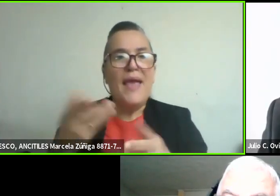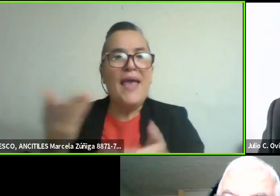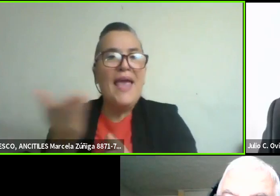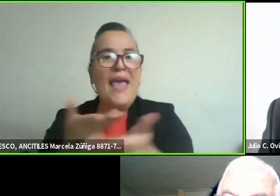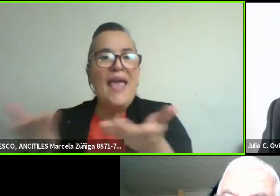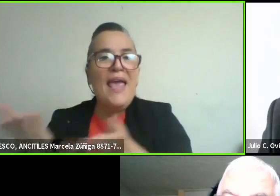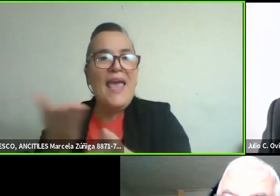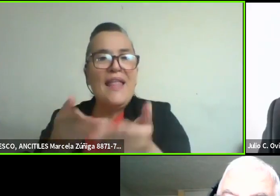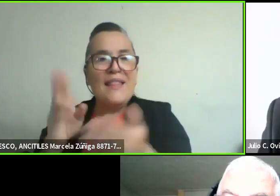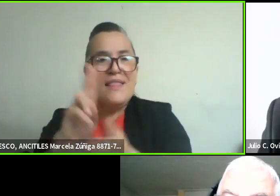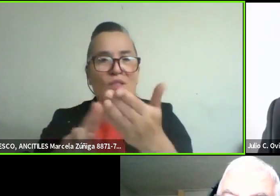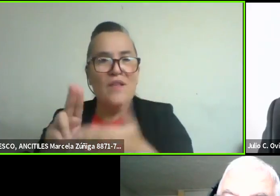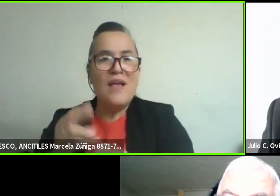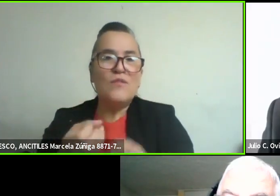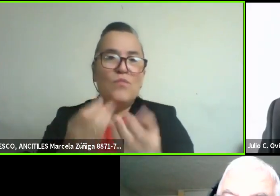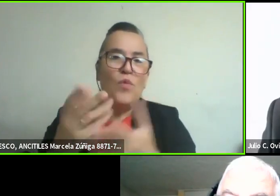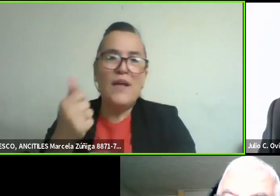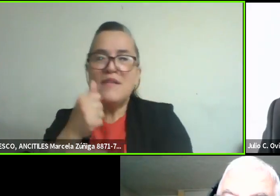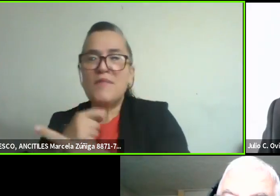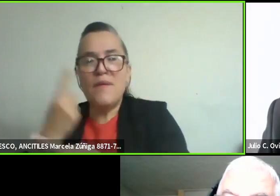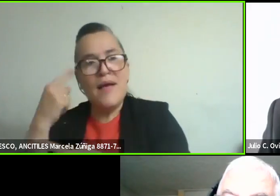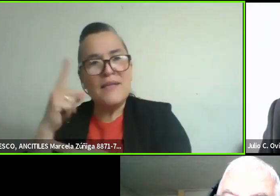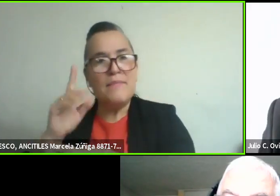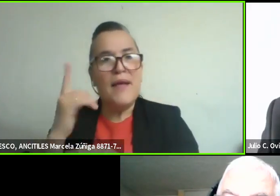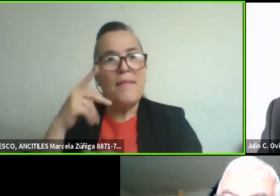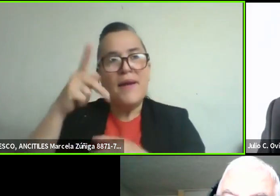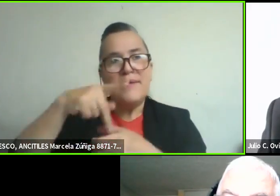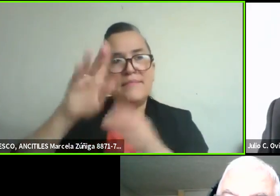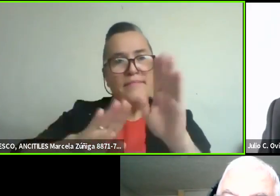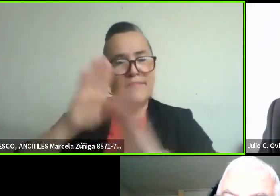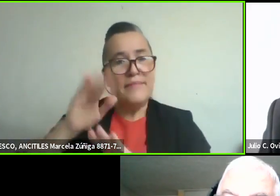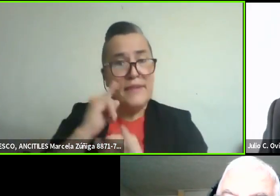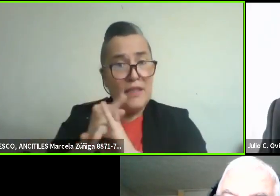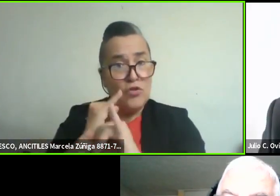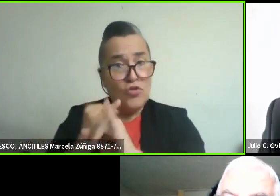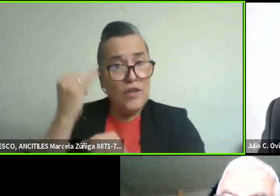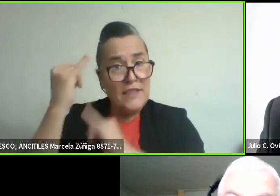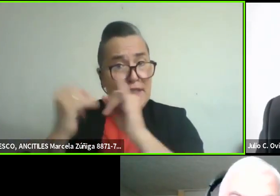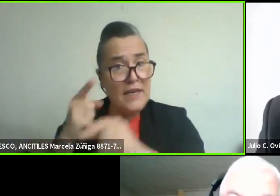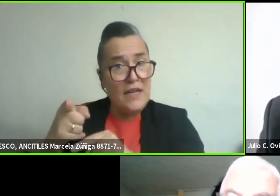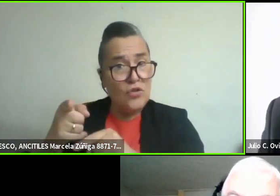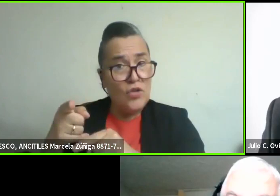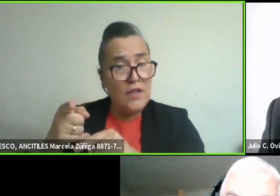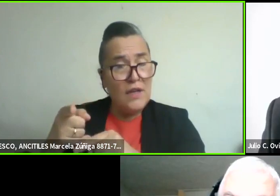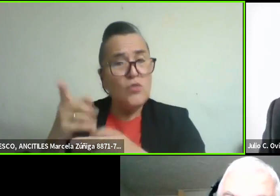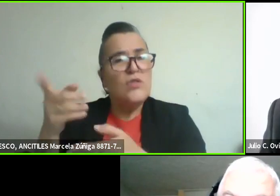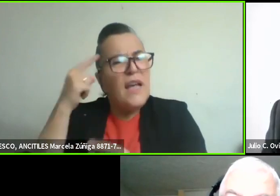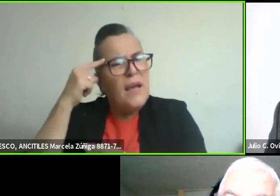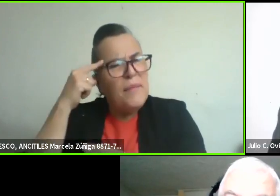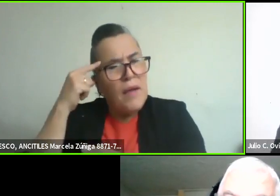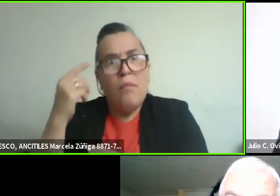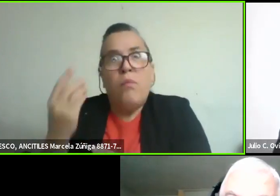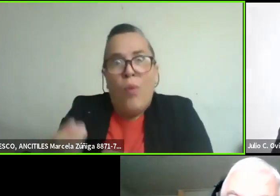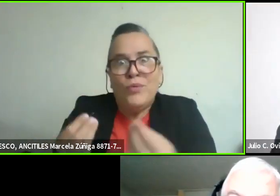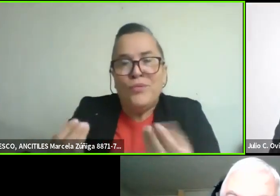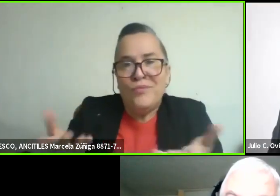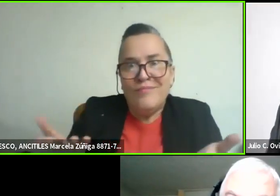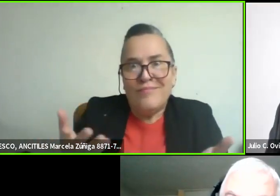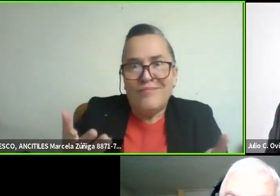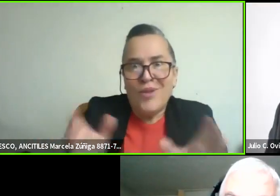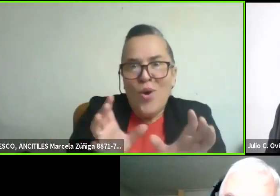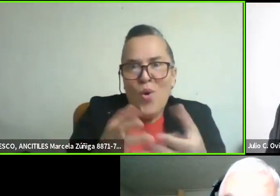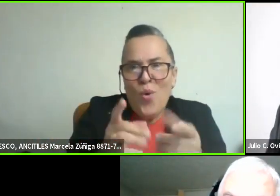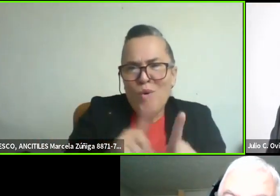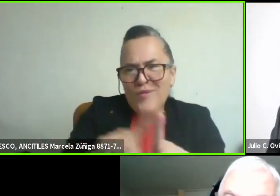universidades públicas y privadas con participación de entes internacionales que empiezan los que dan respeto por supuesto es un núcleo es pueden ser de muchos tipos